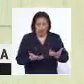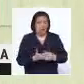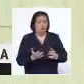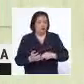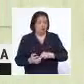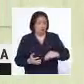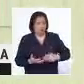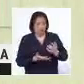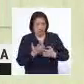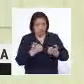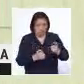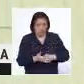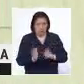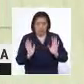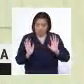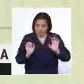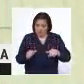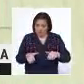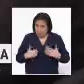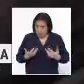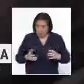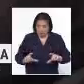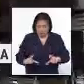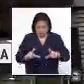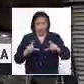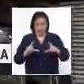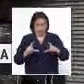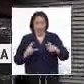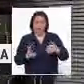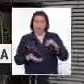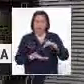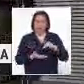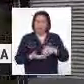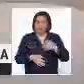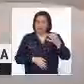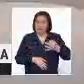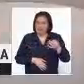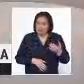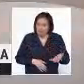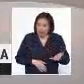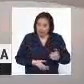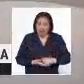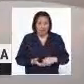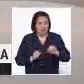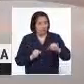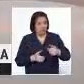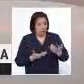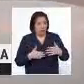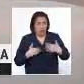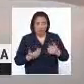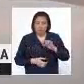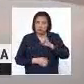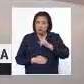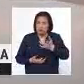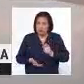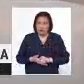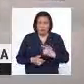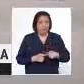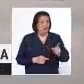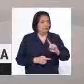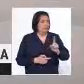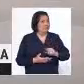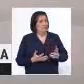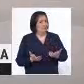de Educación. Y así son capaces de conseguir certificados de estudios reales, totalmente válidos, pero de manera